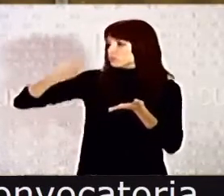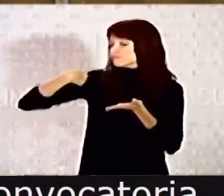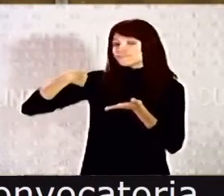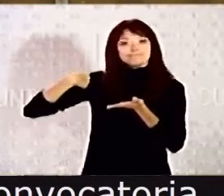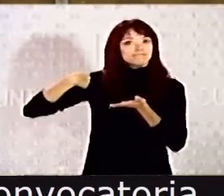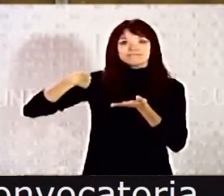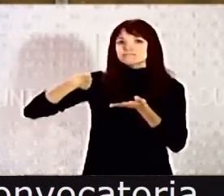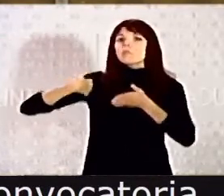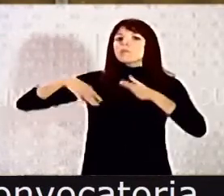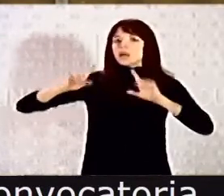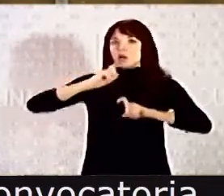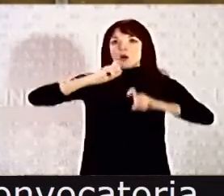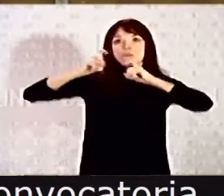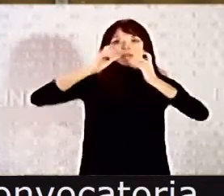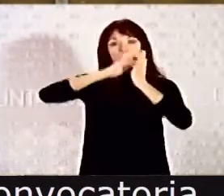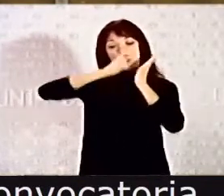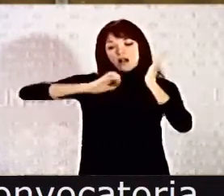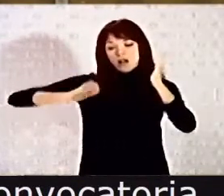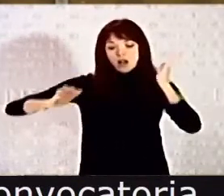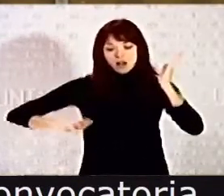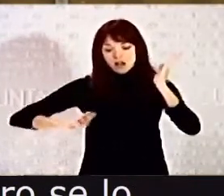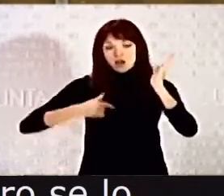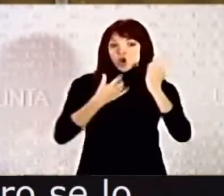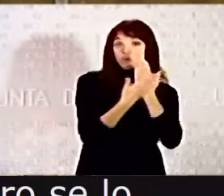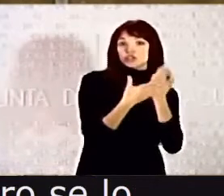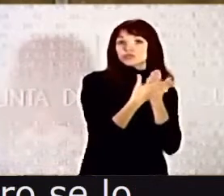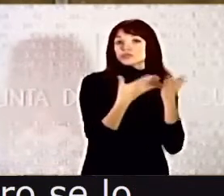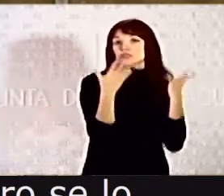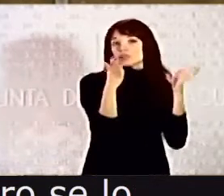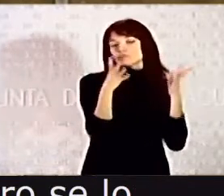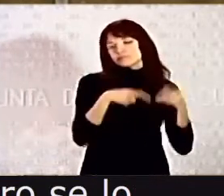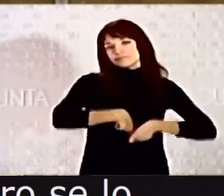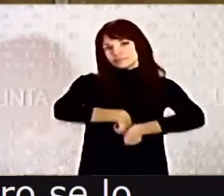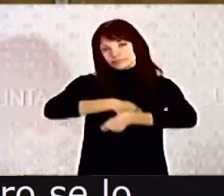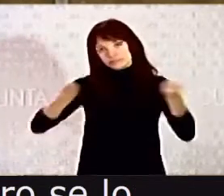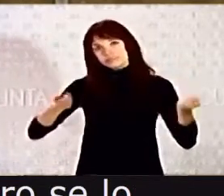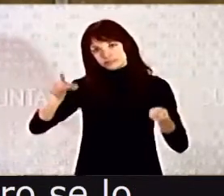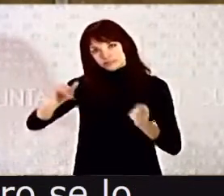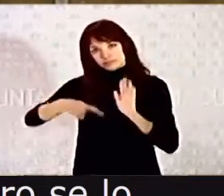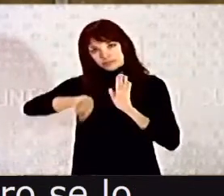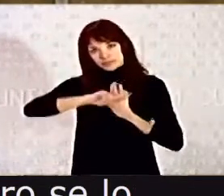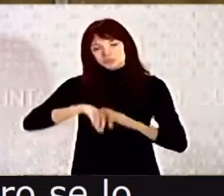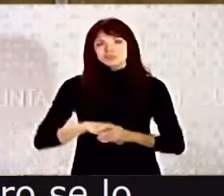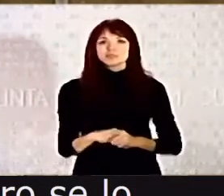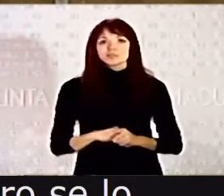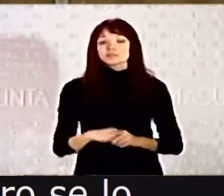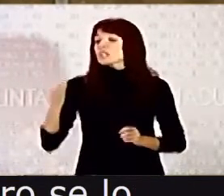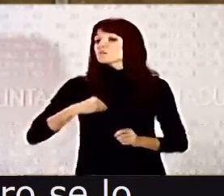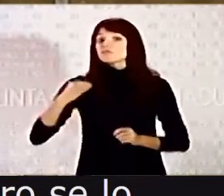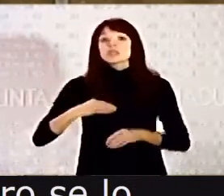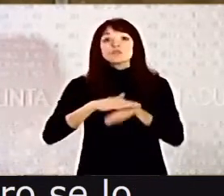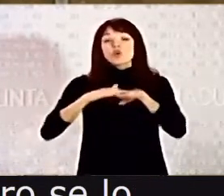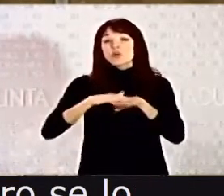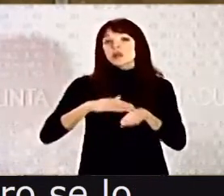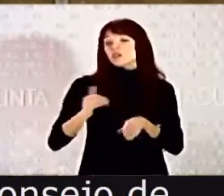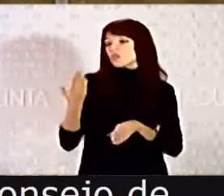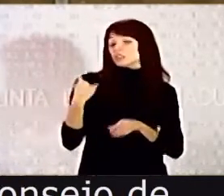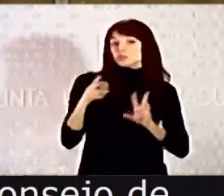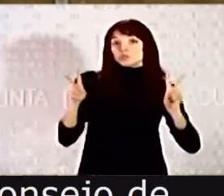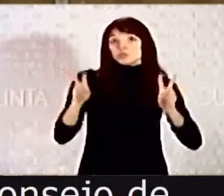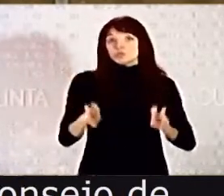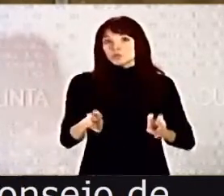trasladamos en la reseña de prensa del Consejo de Gobierno. Hombre, los mismos que al inicio de la legislatura pasada, por